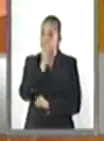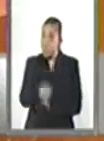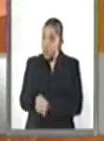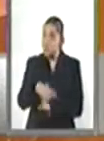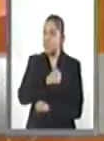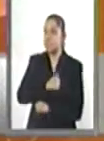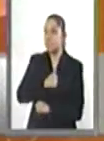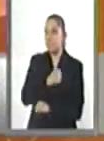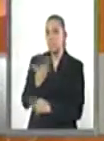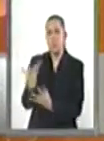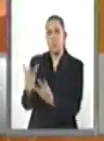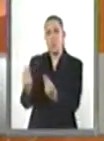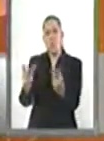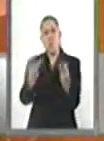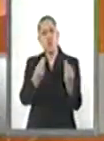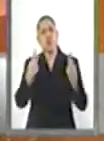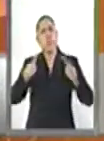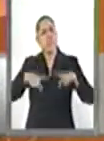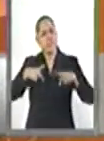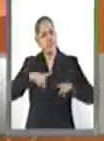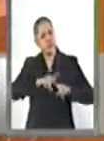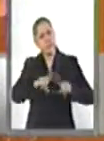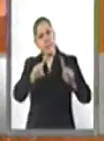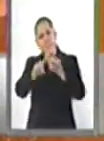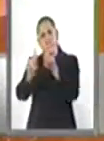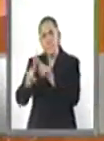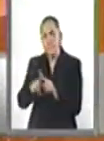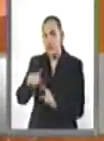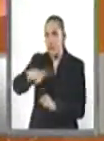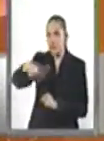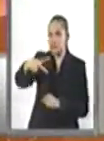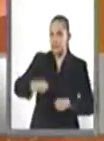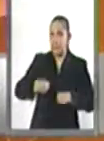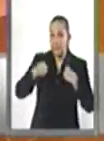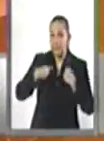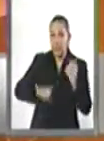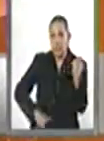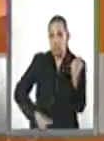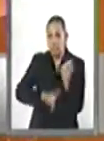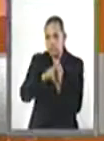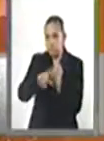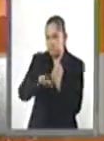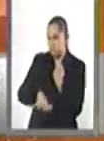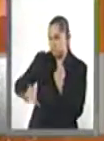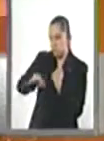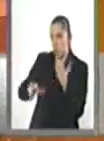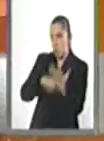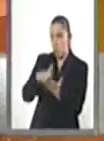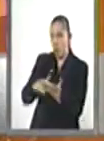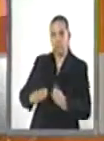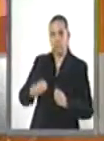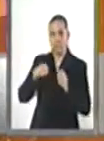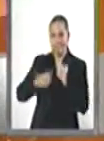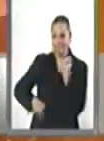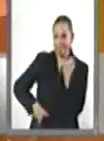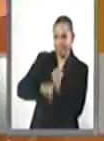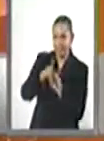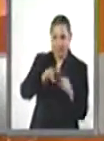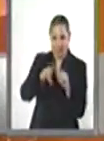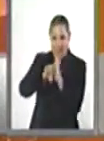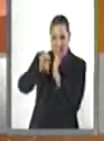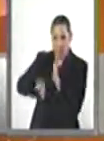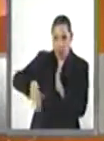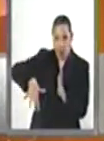de personas y de comunidades enteras, como en esta ocasión. En Nueva Alianza,